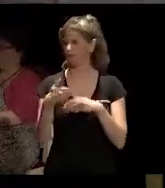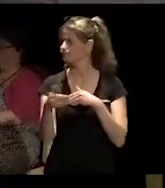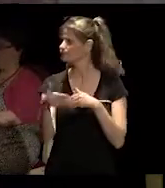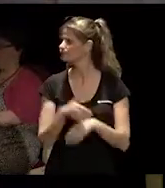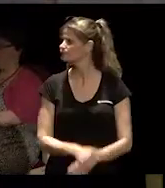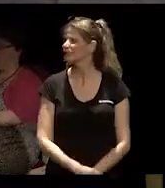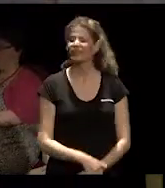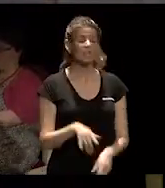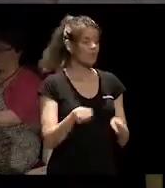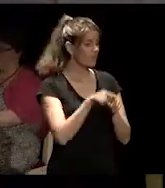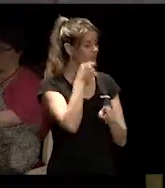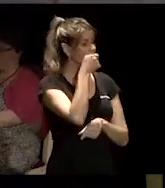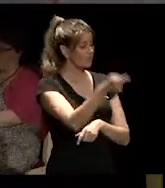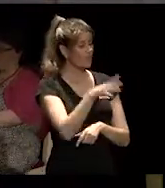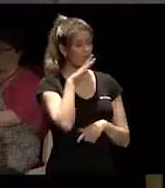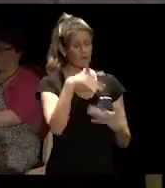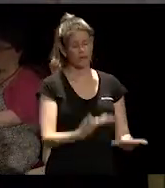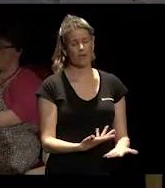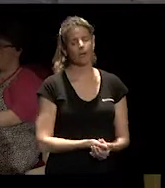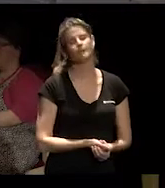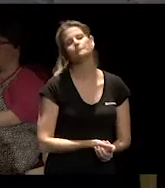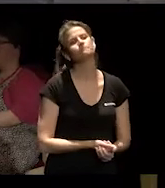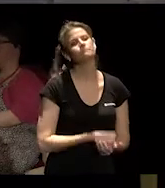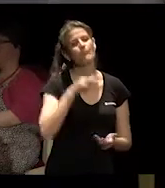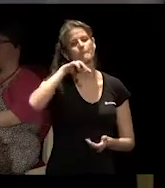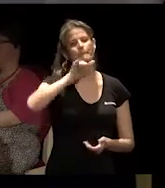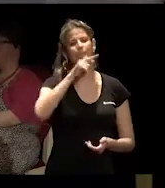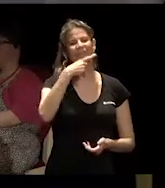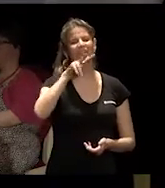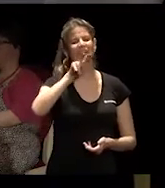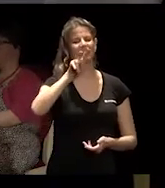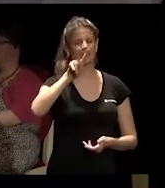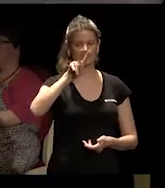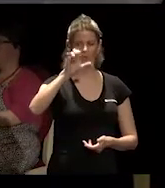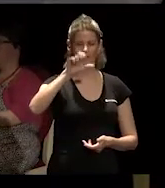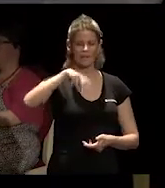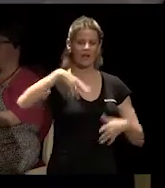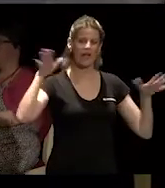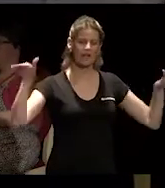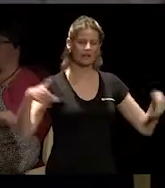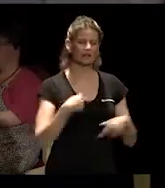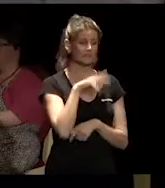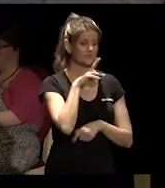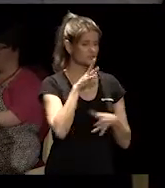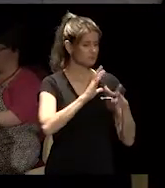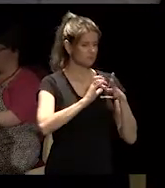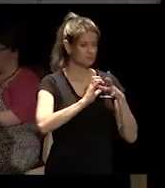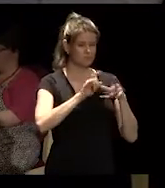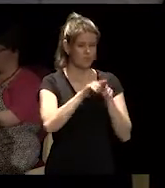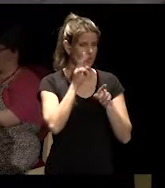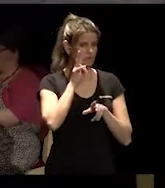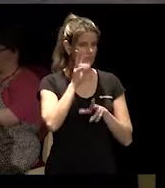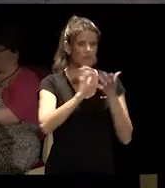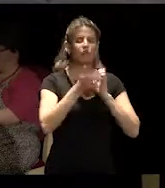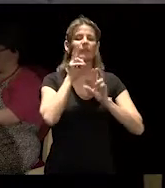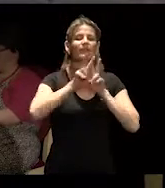Pues tal como decía ahora Miguel Ángel, se trata de una forma de ver cuál es el papel a día de hoy de